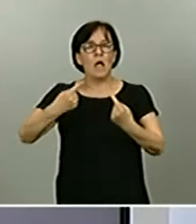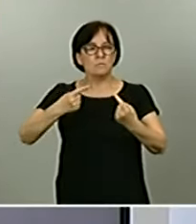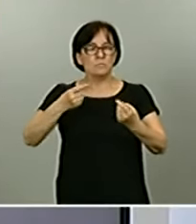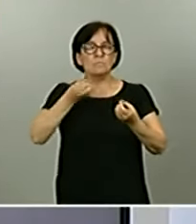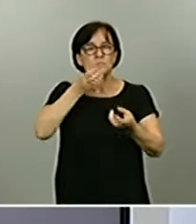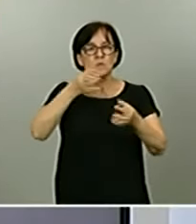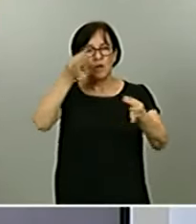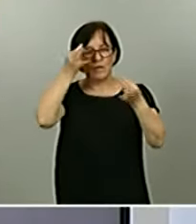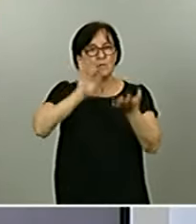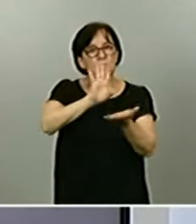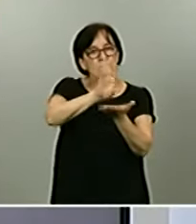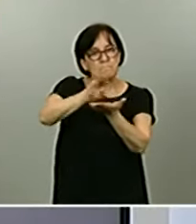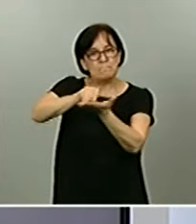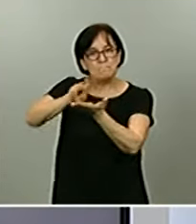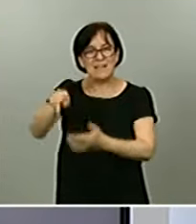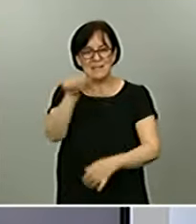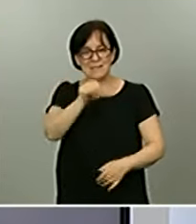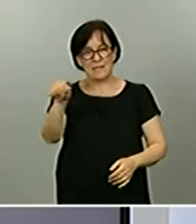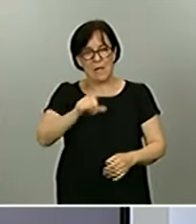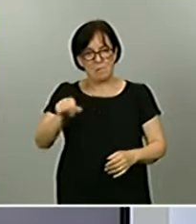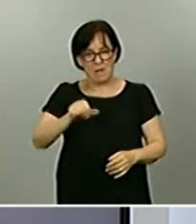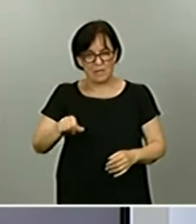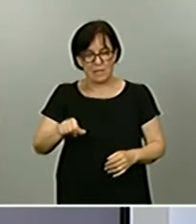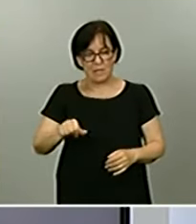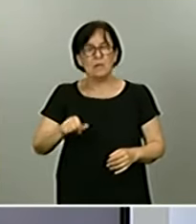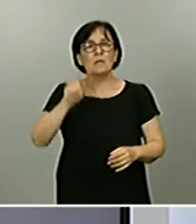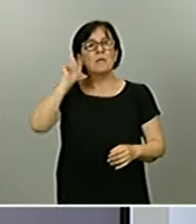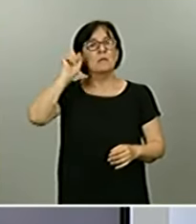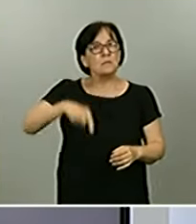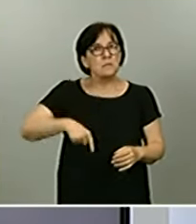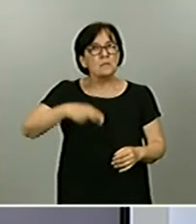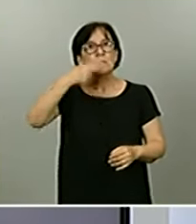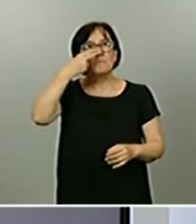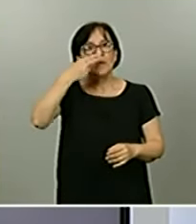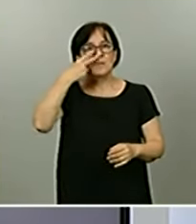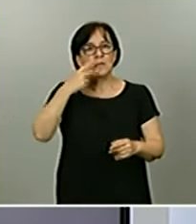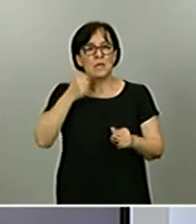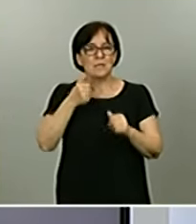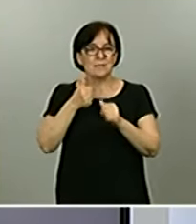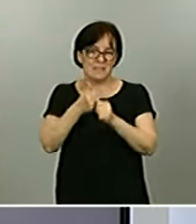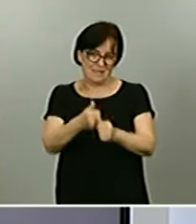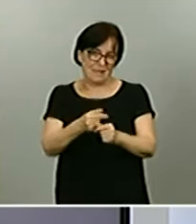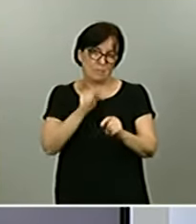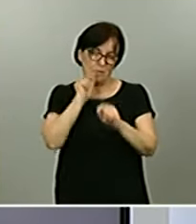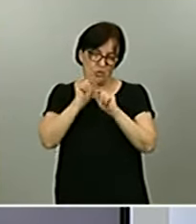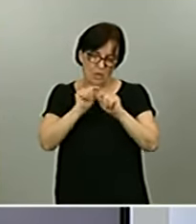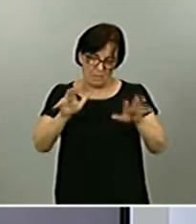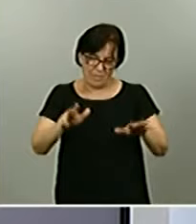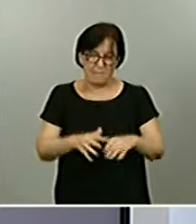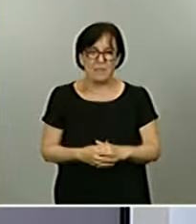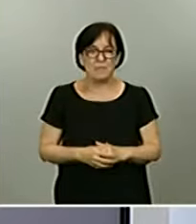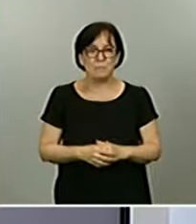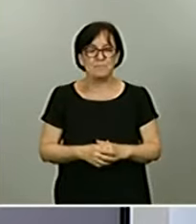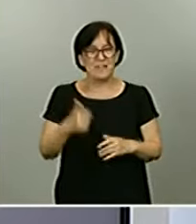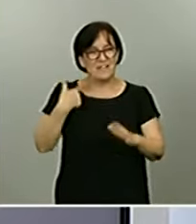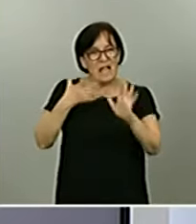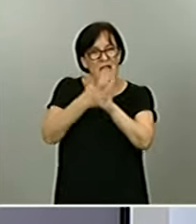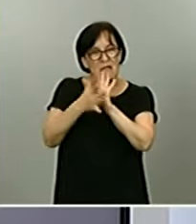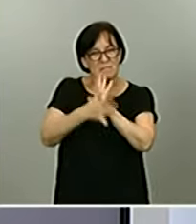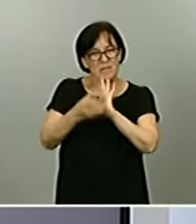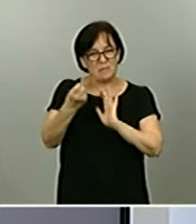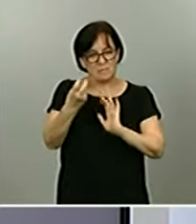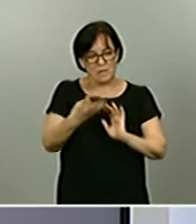forma semanal y que son también de mucho interés en el seguimiento de la epidemia. Creo que hemos explicado varias veces que el objetivo ahora